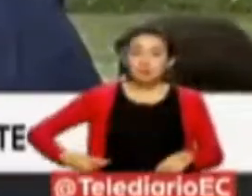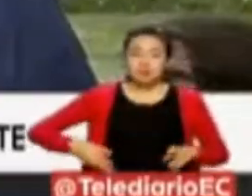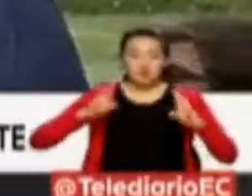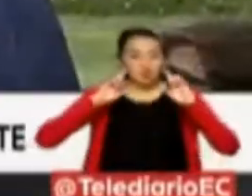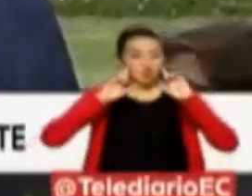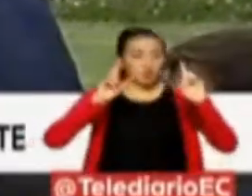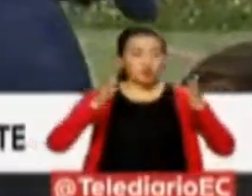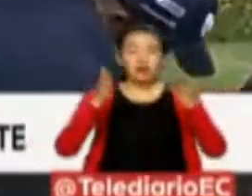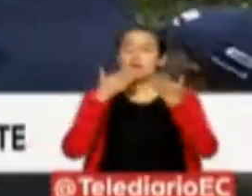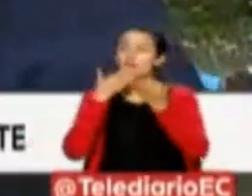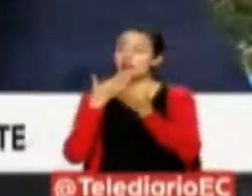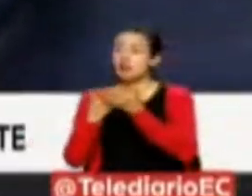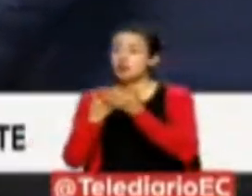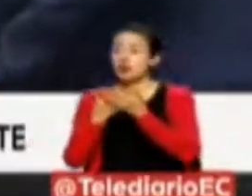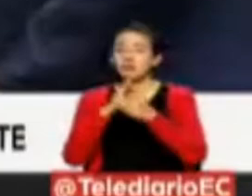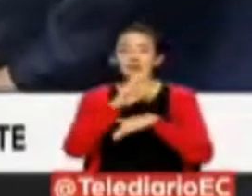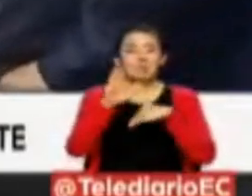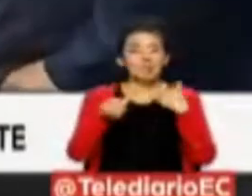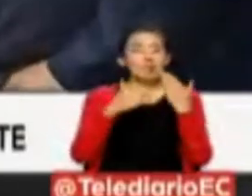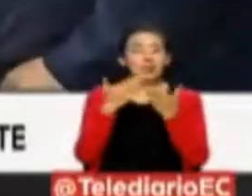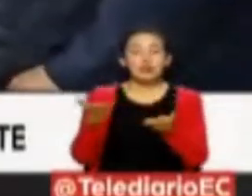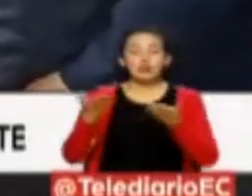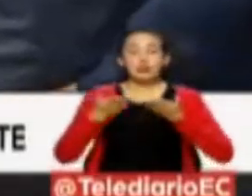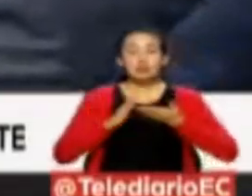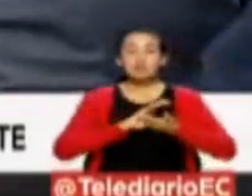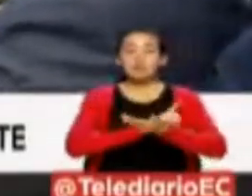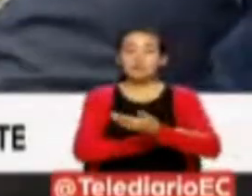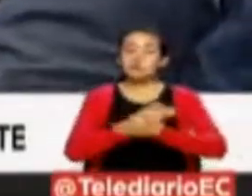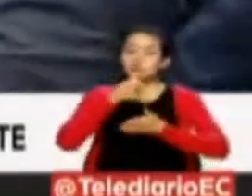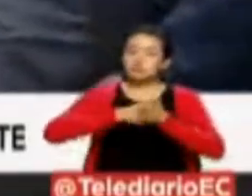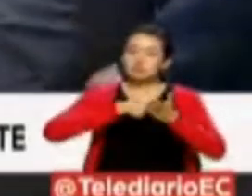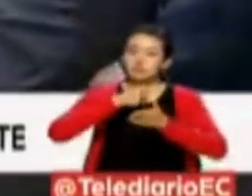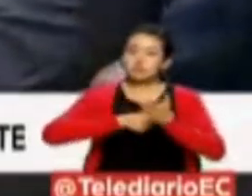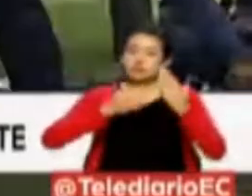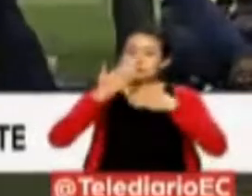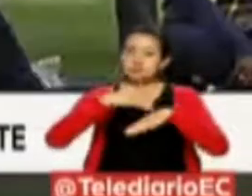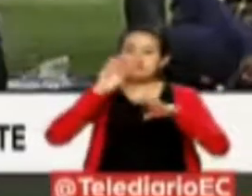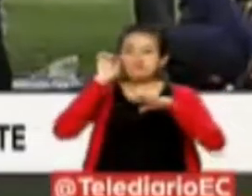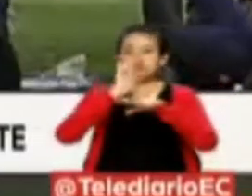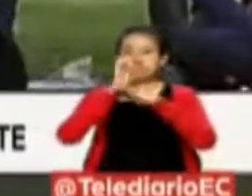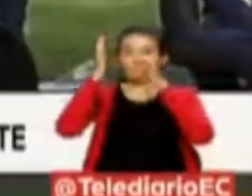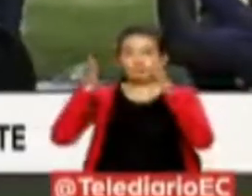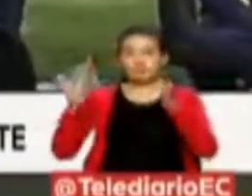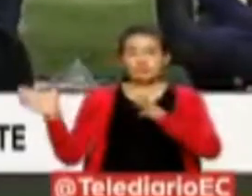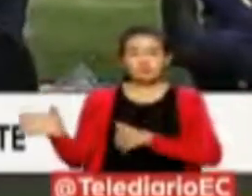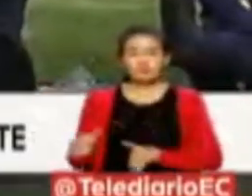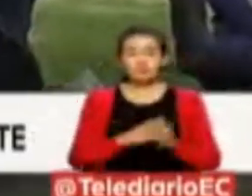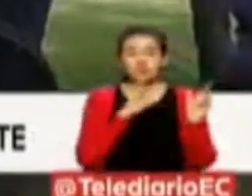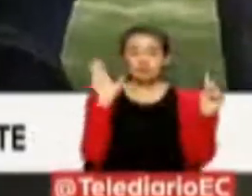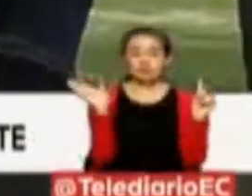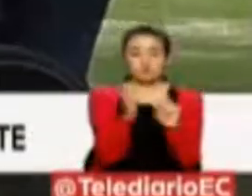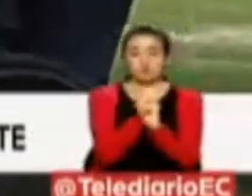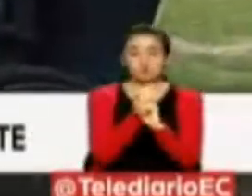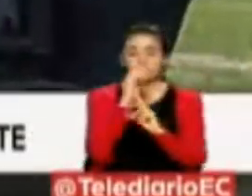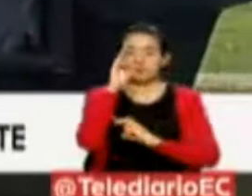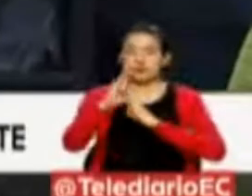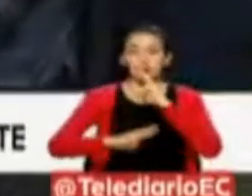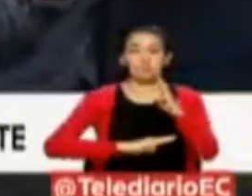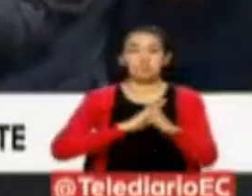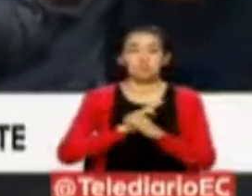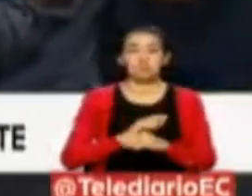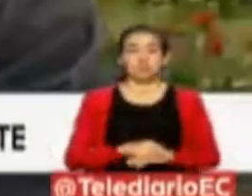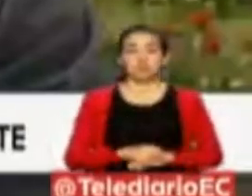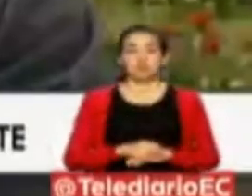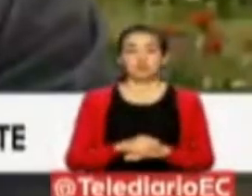agradeció y enalteció el esfuerzo en un honor de los deportistas ecuatorianos que han alcanzado logros regionales y mundiales en las últimas